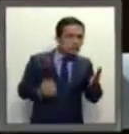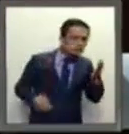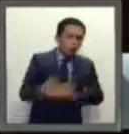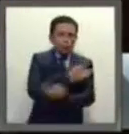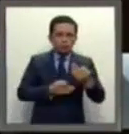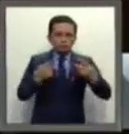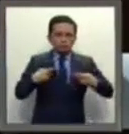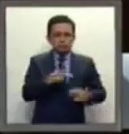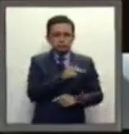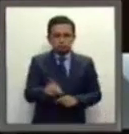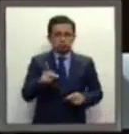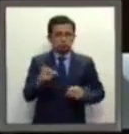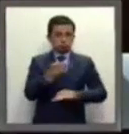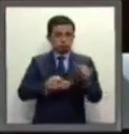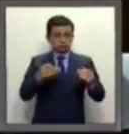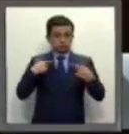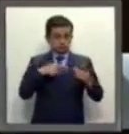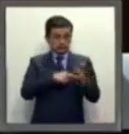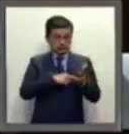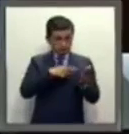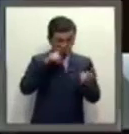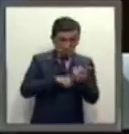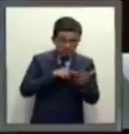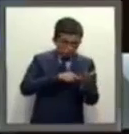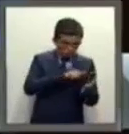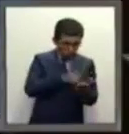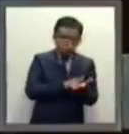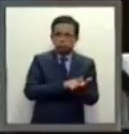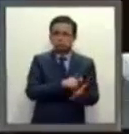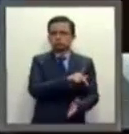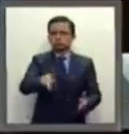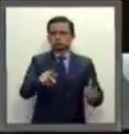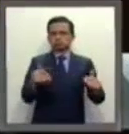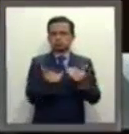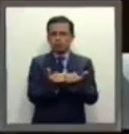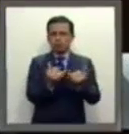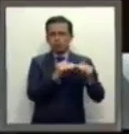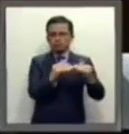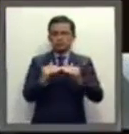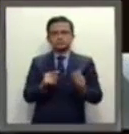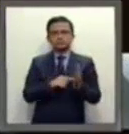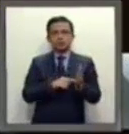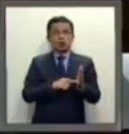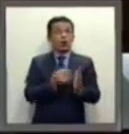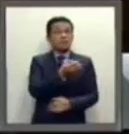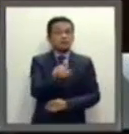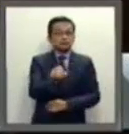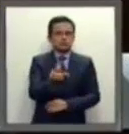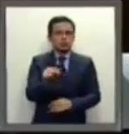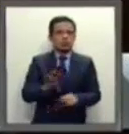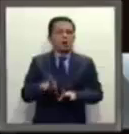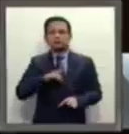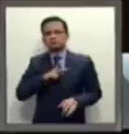todos los sujetos que se encuentren en el supuesto que determina la propia ley, que es obligatoria, no